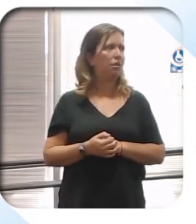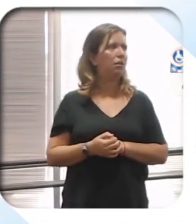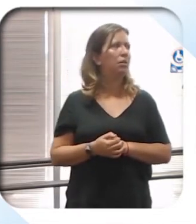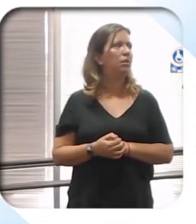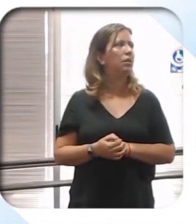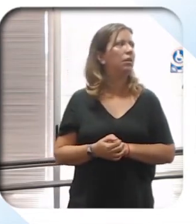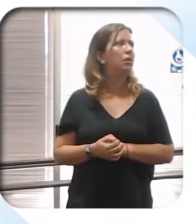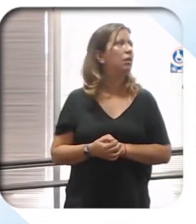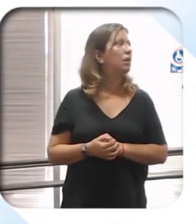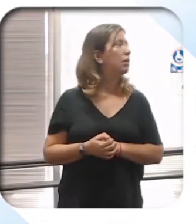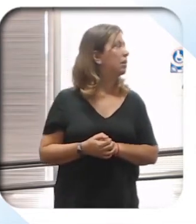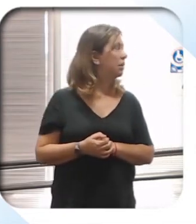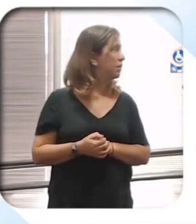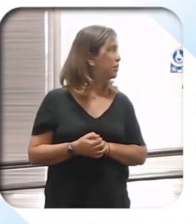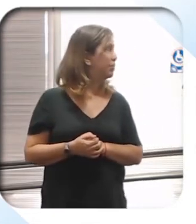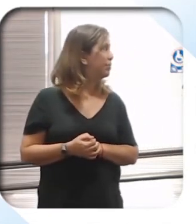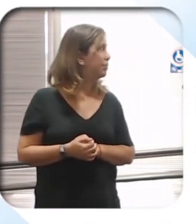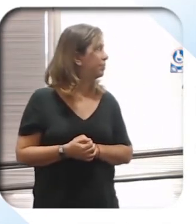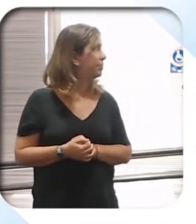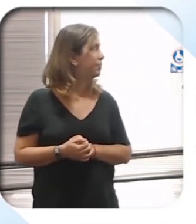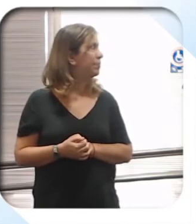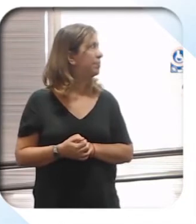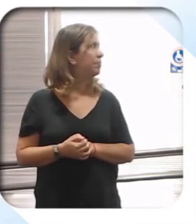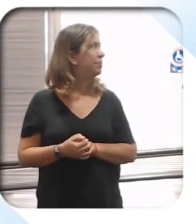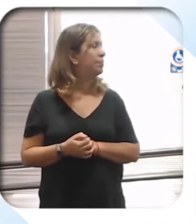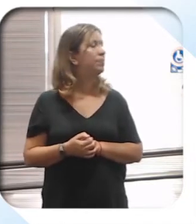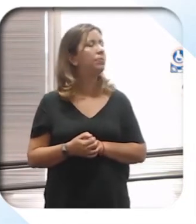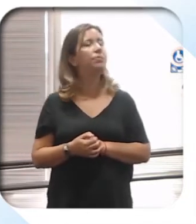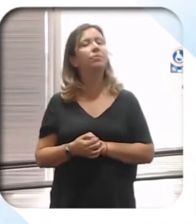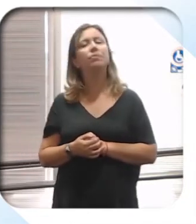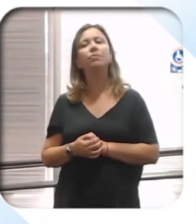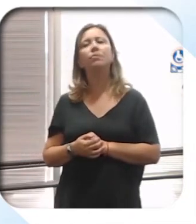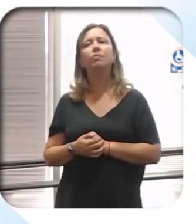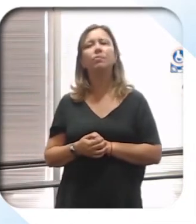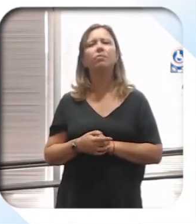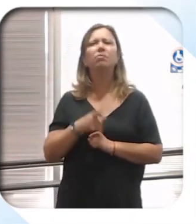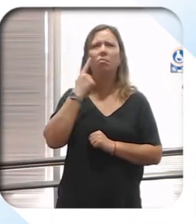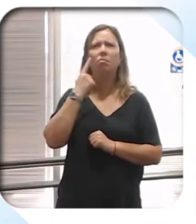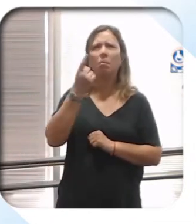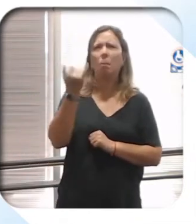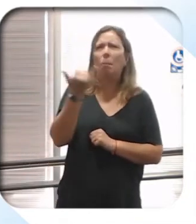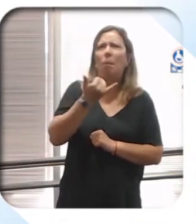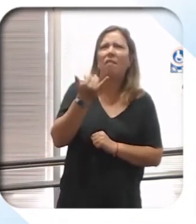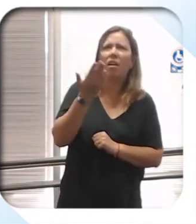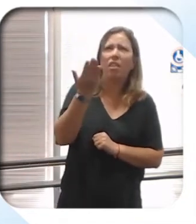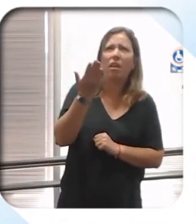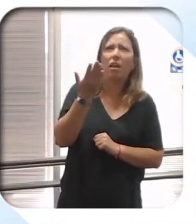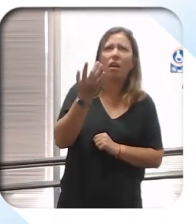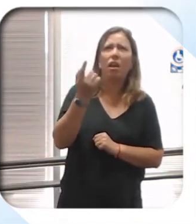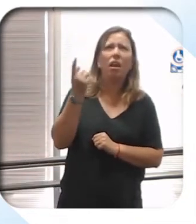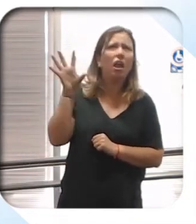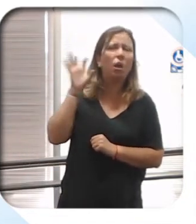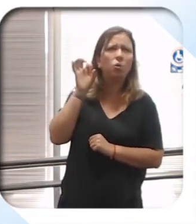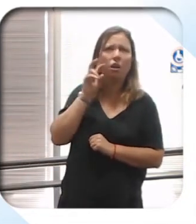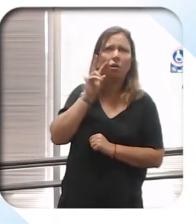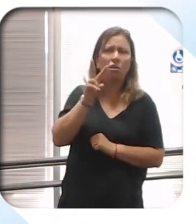Bien, gracias. Vamos rápido. Me van a decir, ¿y esta estupidez nos venís a decir? Escuchemos y